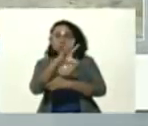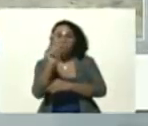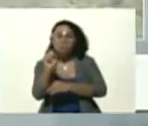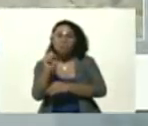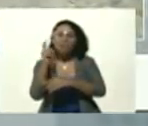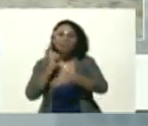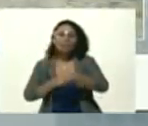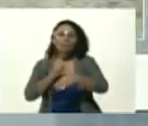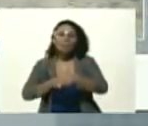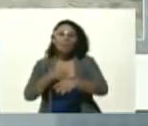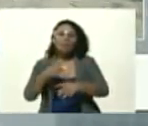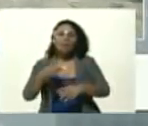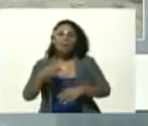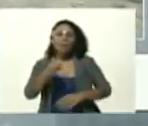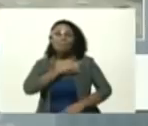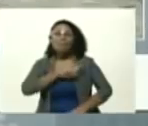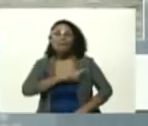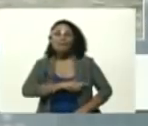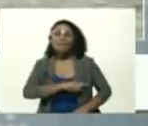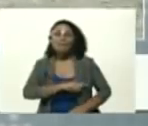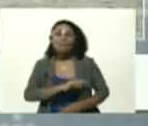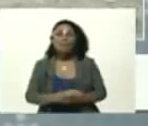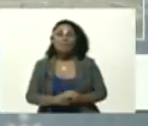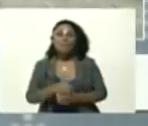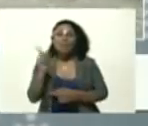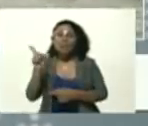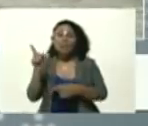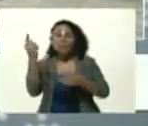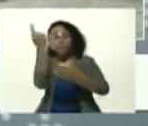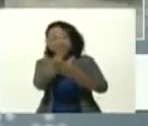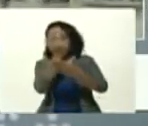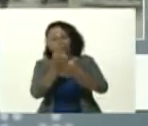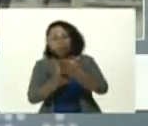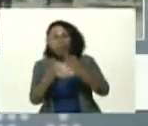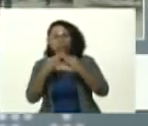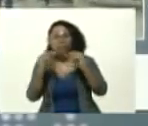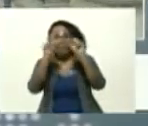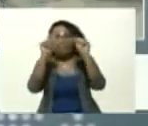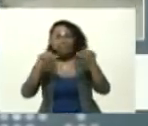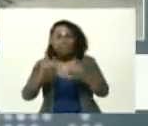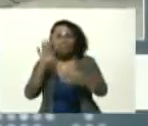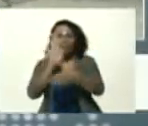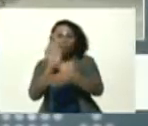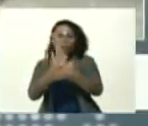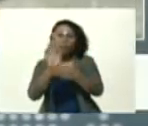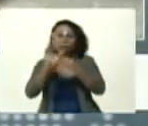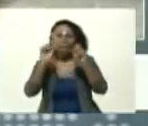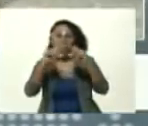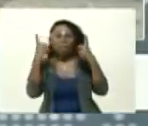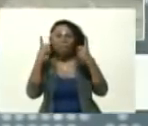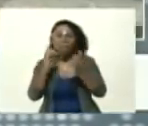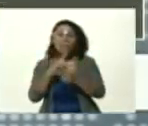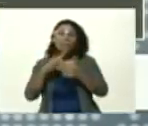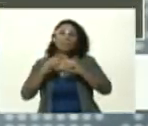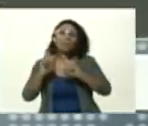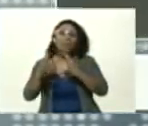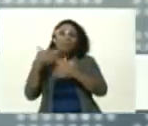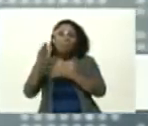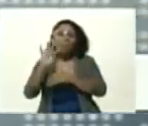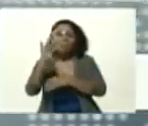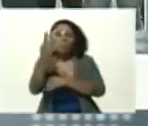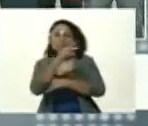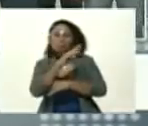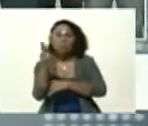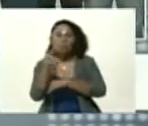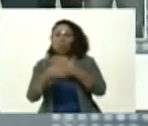Pérez Jiménez. Pérez Jiménez diseñó todo el sistema para proteger La Guaira, pero después vino la Cuarta